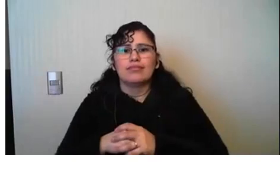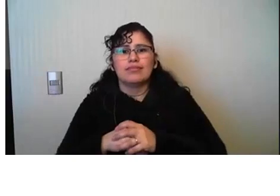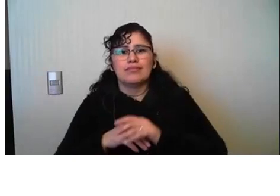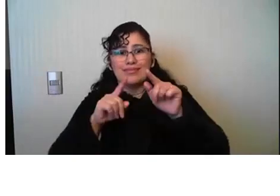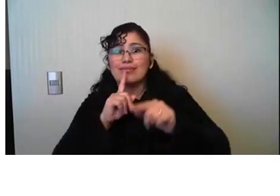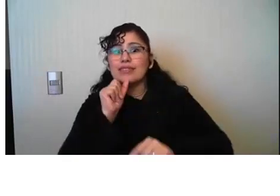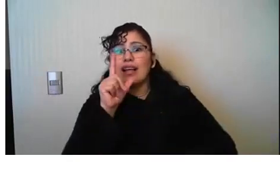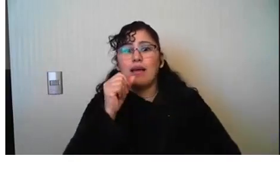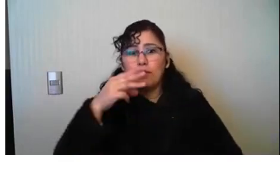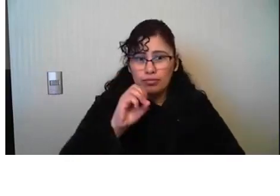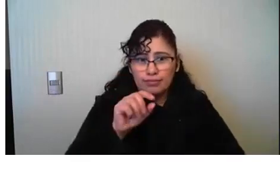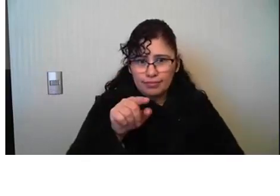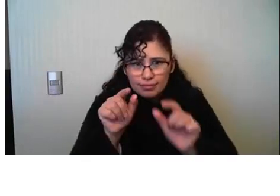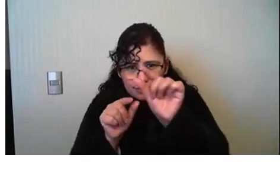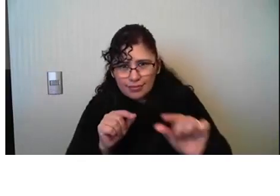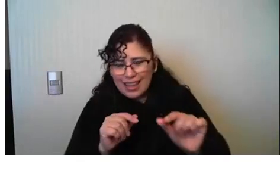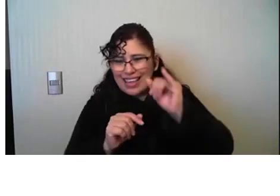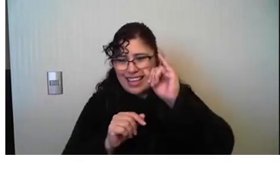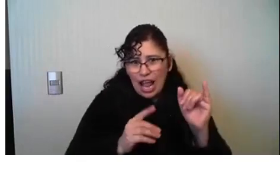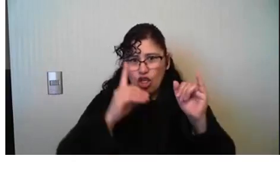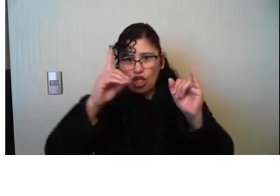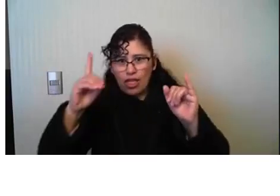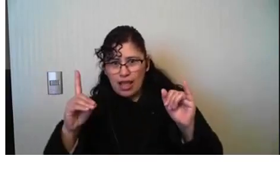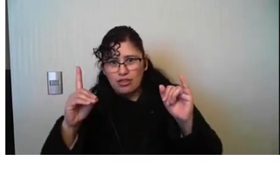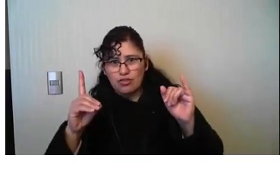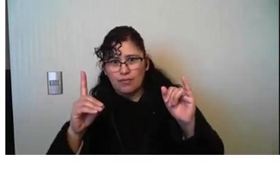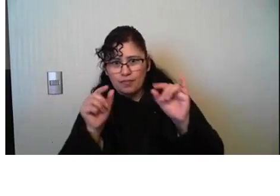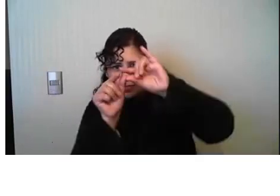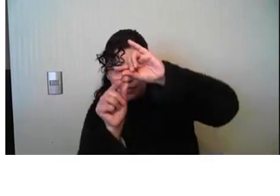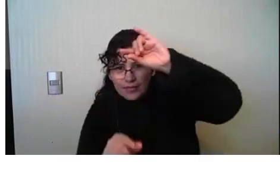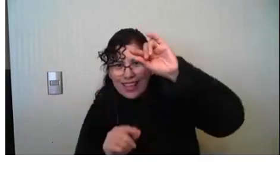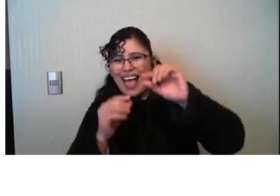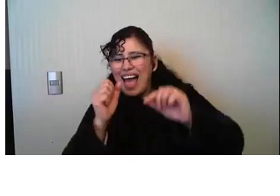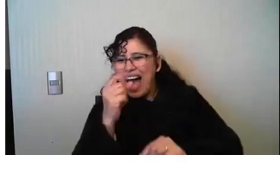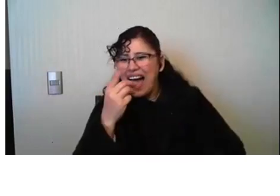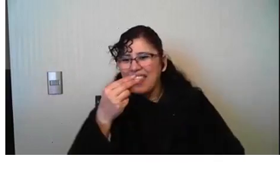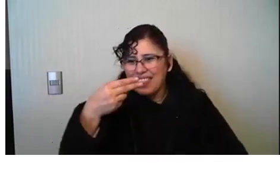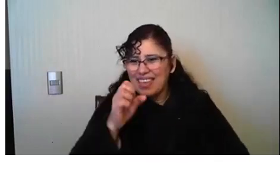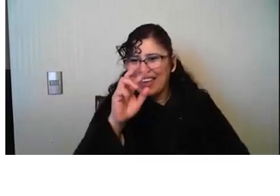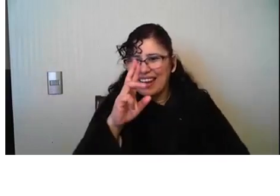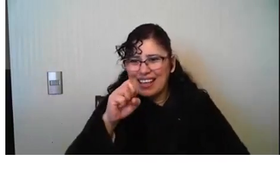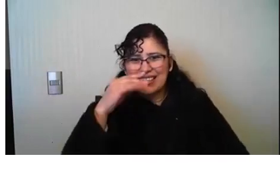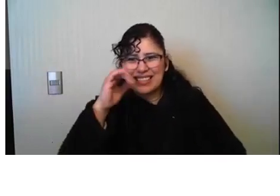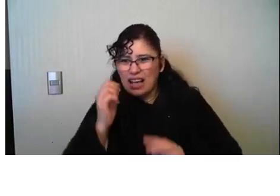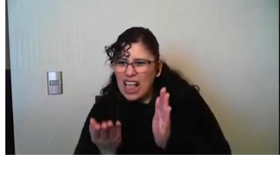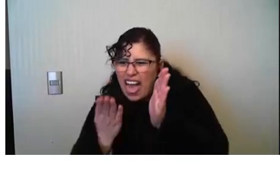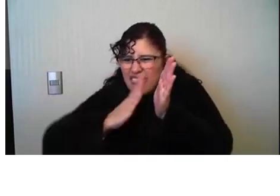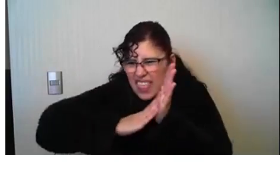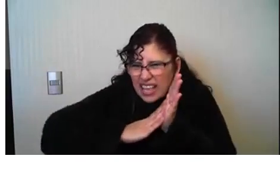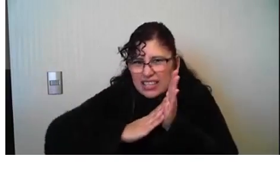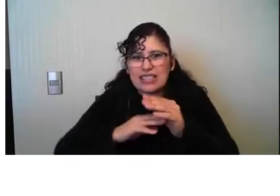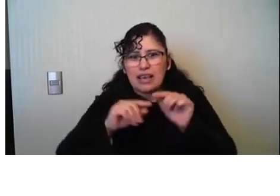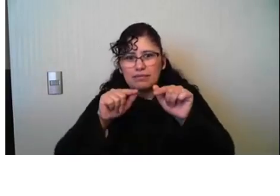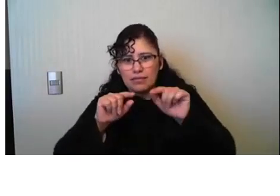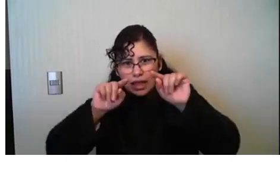tálamo izquierdo, tálamo derecho, y ahí está la adherencia intertalámica. Y lo que logramos ver acá en esta imagen son estas estrías